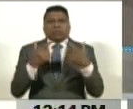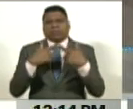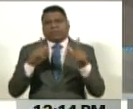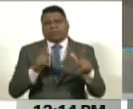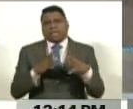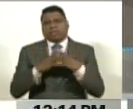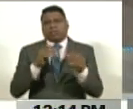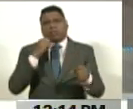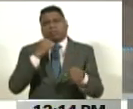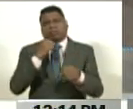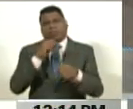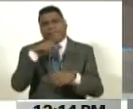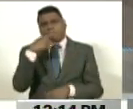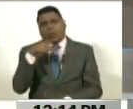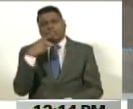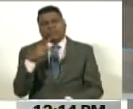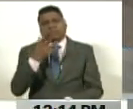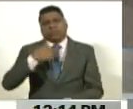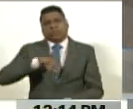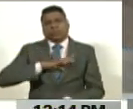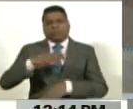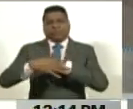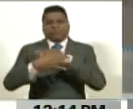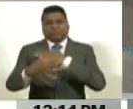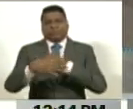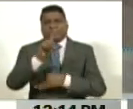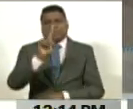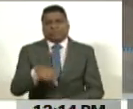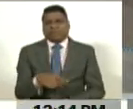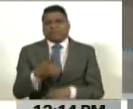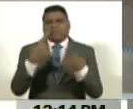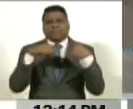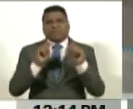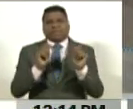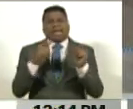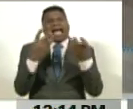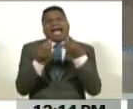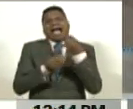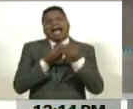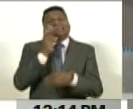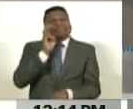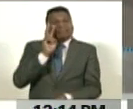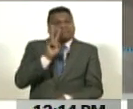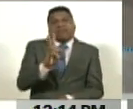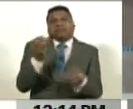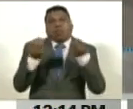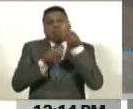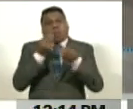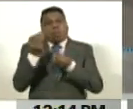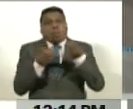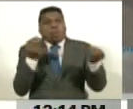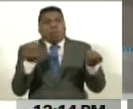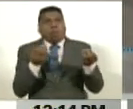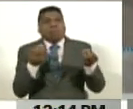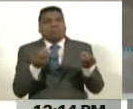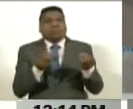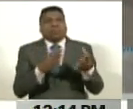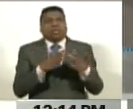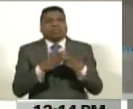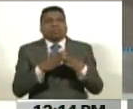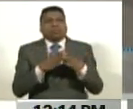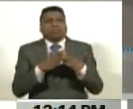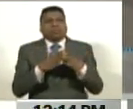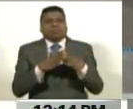en nuestro municipio. Lamentablemente también el gobernador trata de hacer ver de que este tipo de acciones es una obra